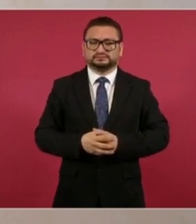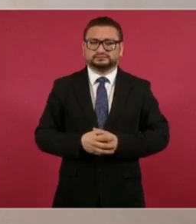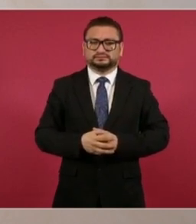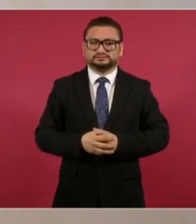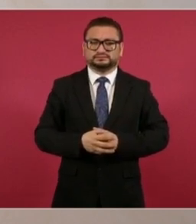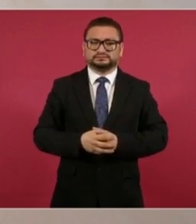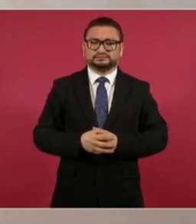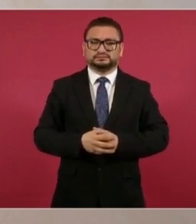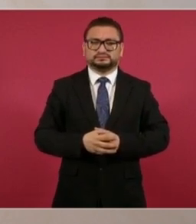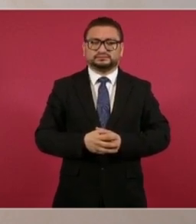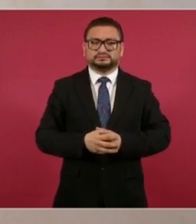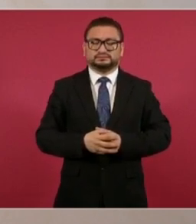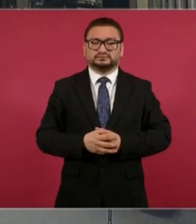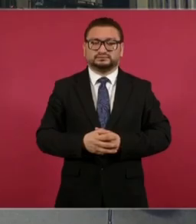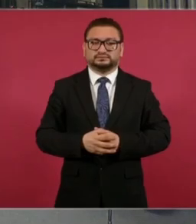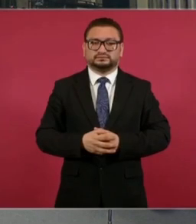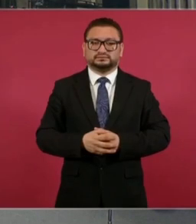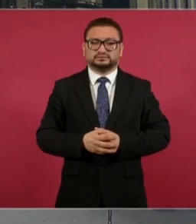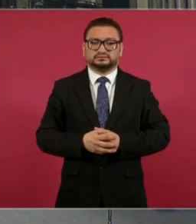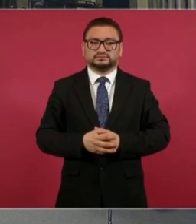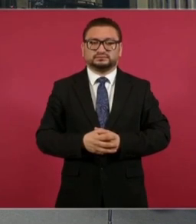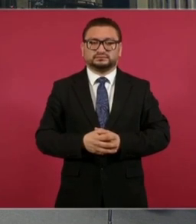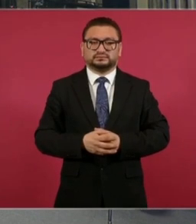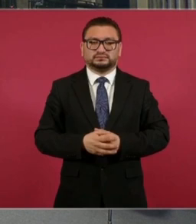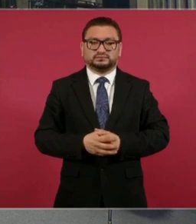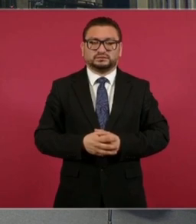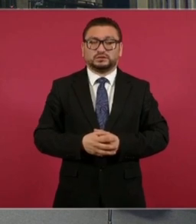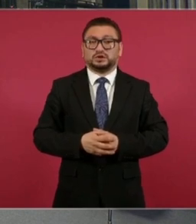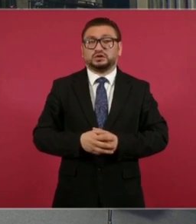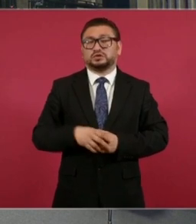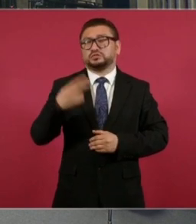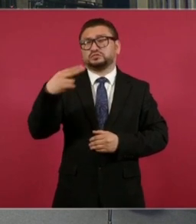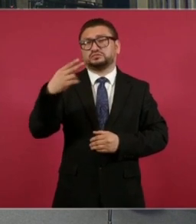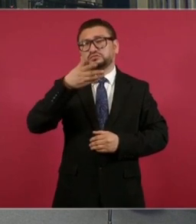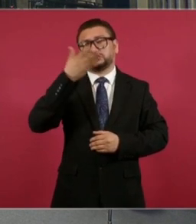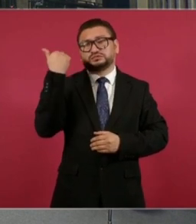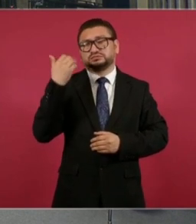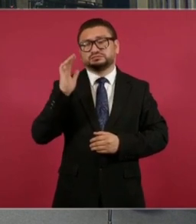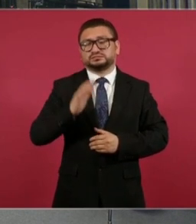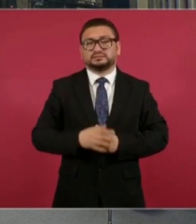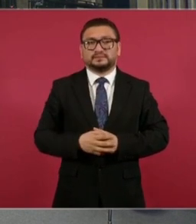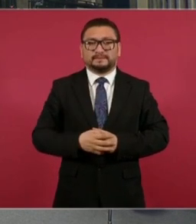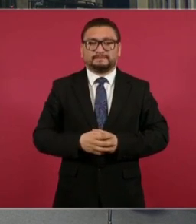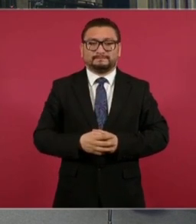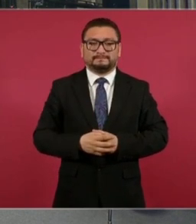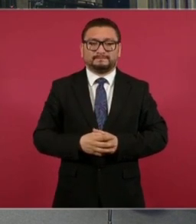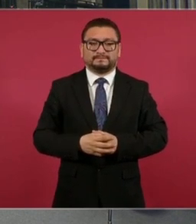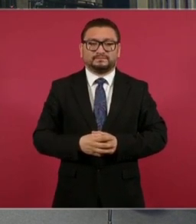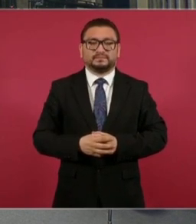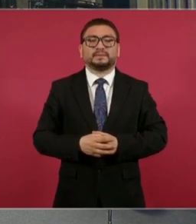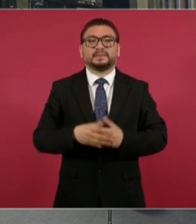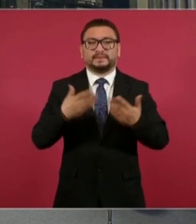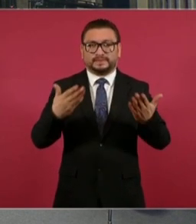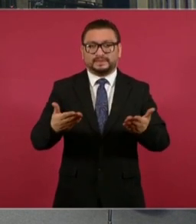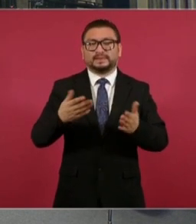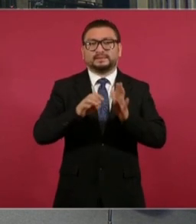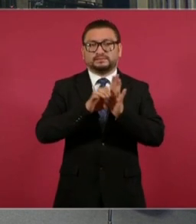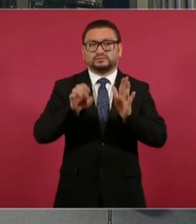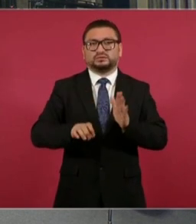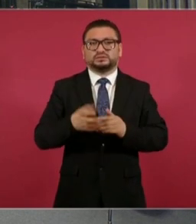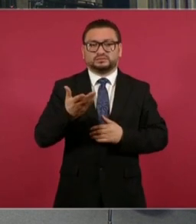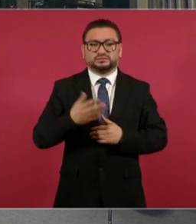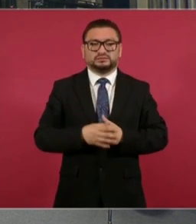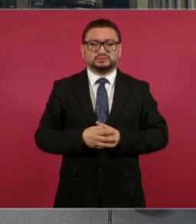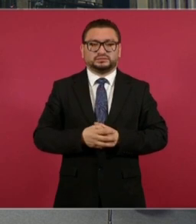agua H no sé cómo se llame pero por ejemplo